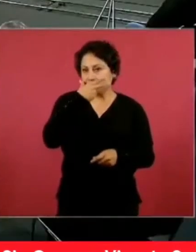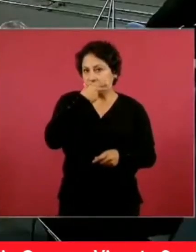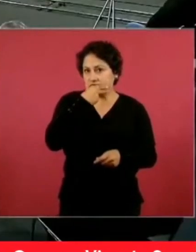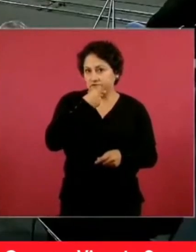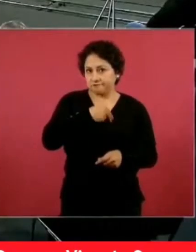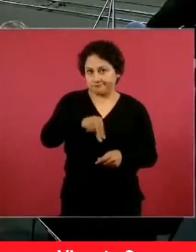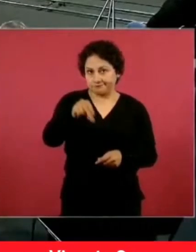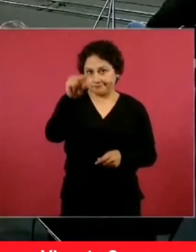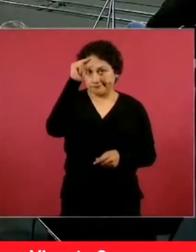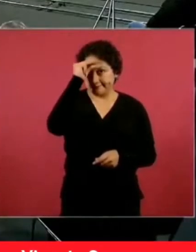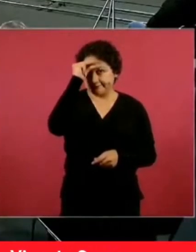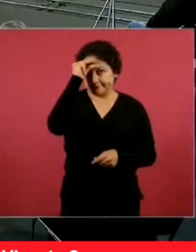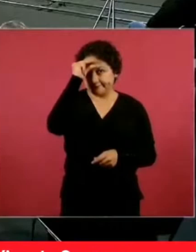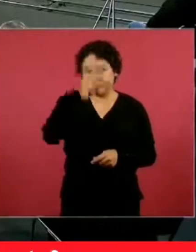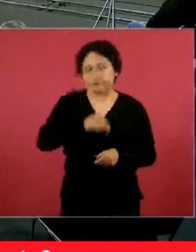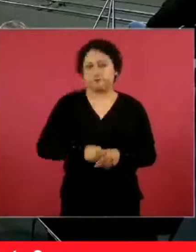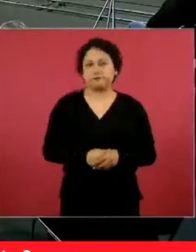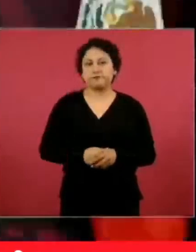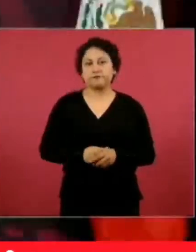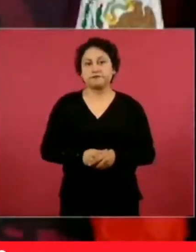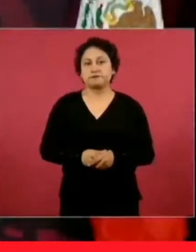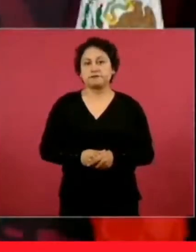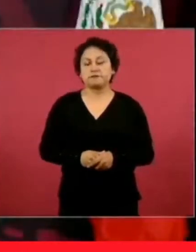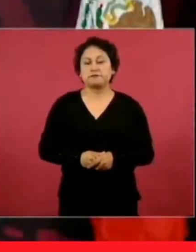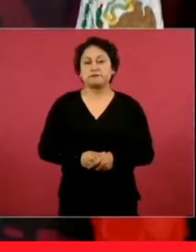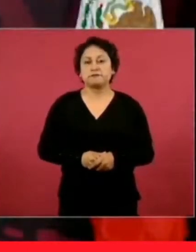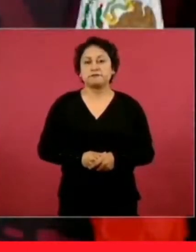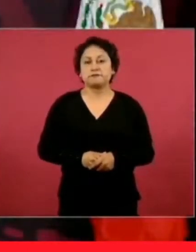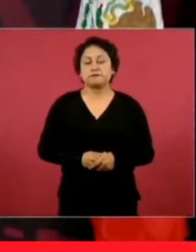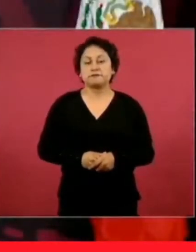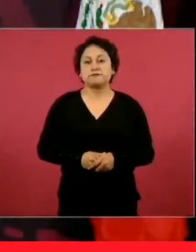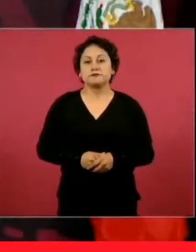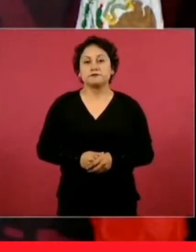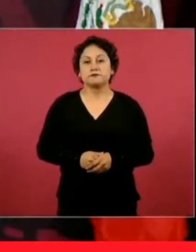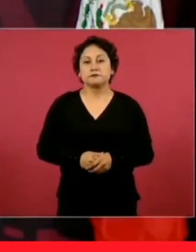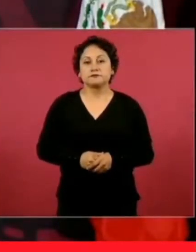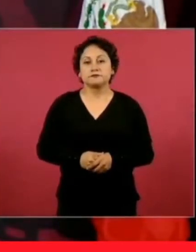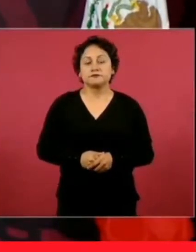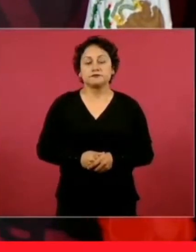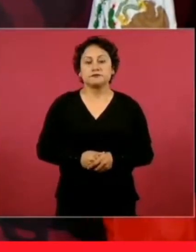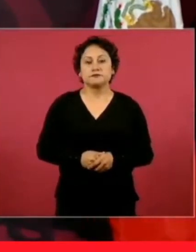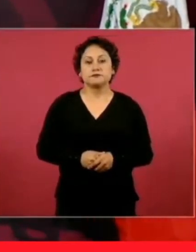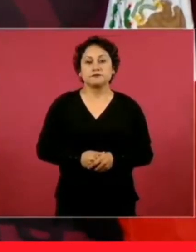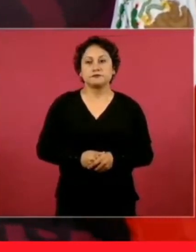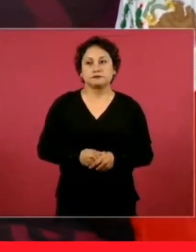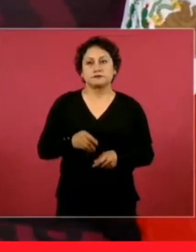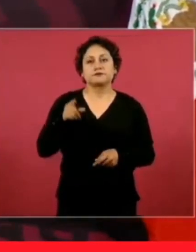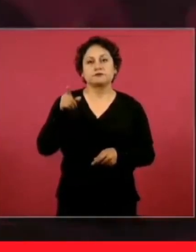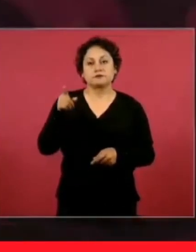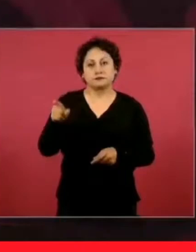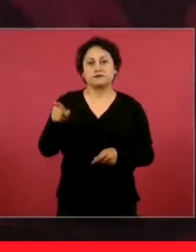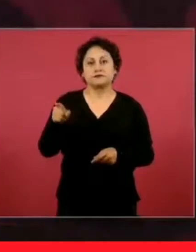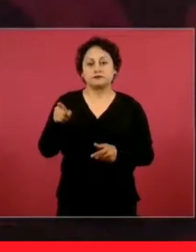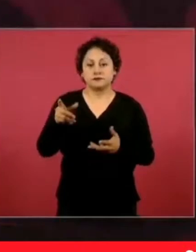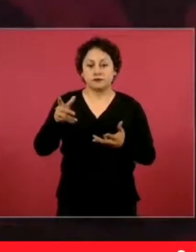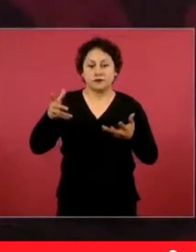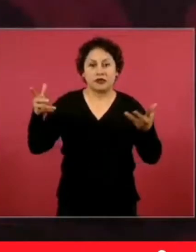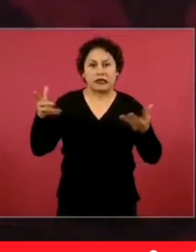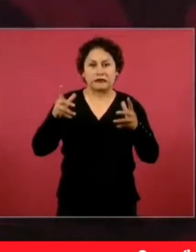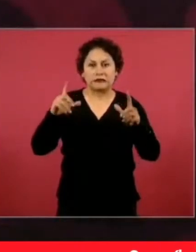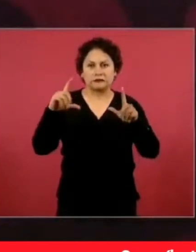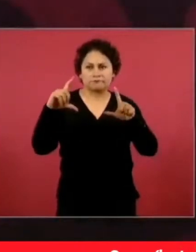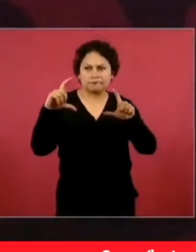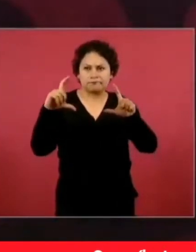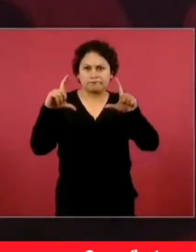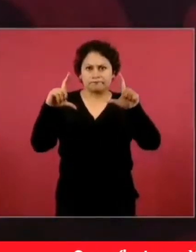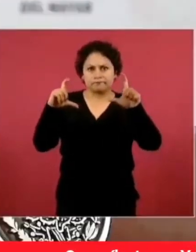no sólo preparado para hacer buenos guiones las tomas.